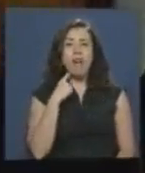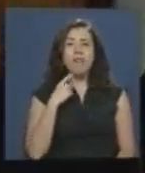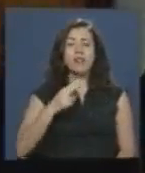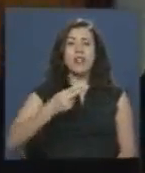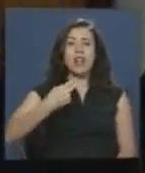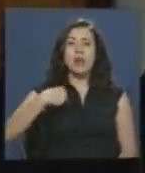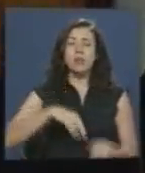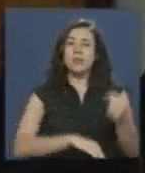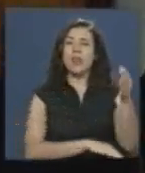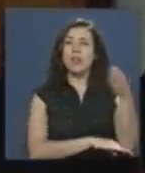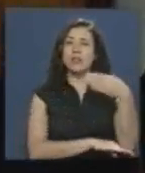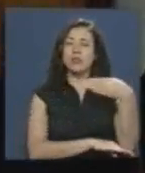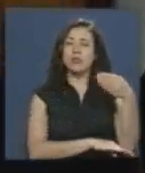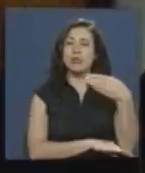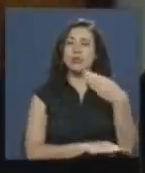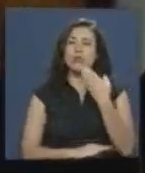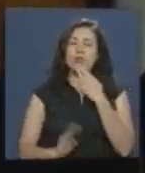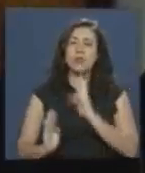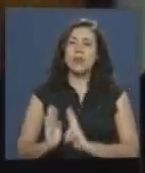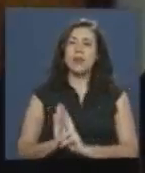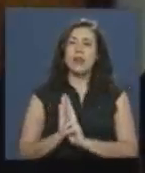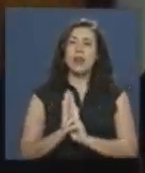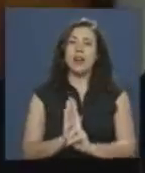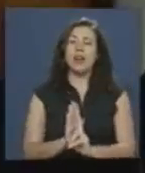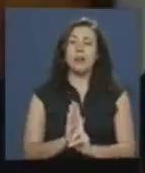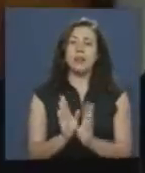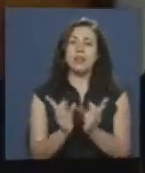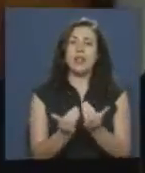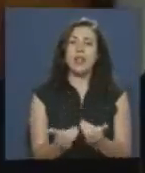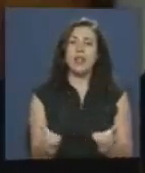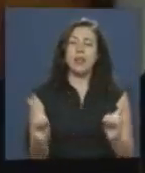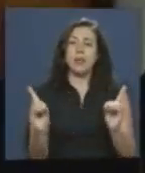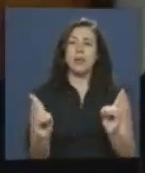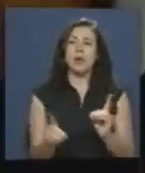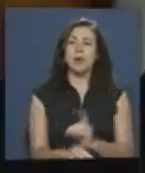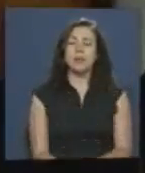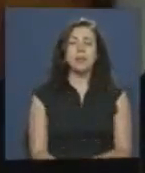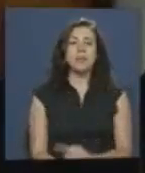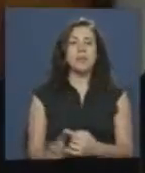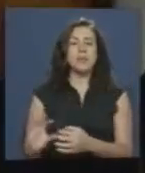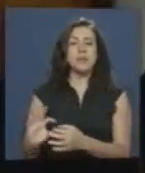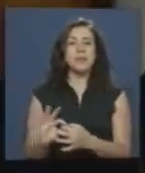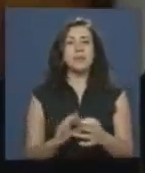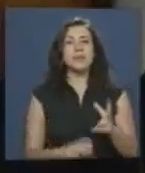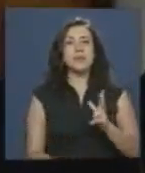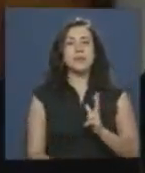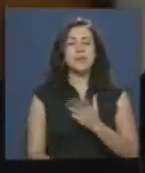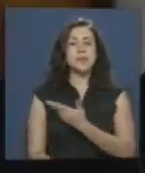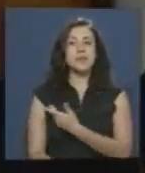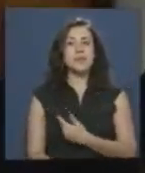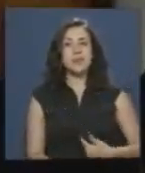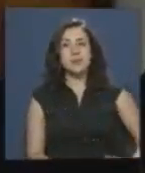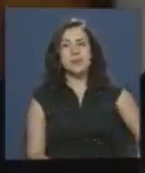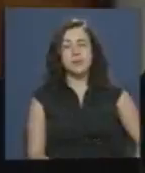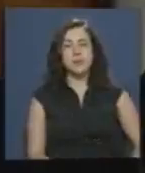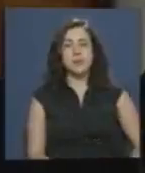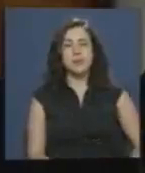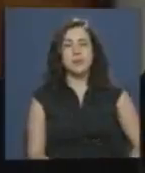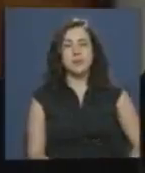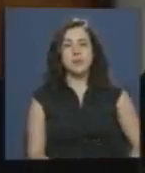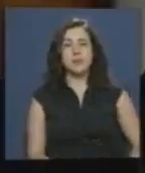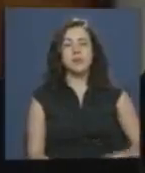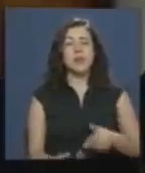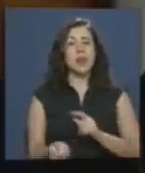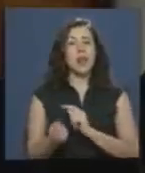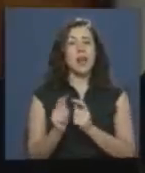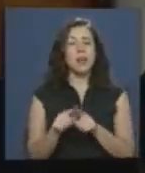nuestra soberanía y nuestra representación democrática. Por estas razones, señor presidente, y a pesar de ser un